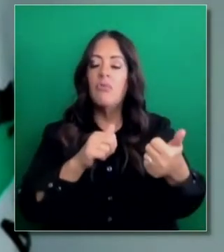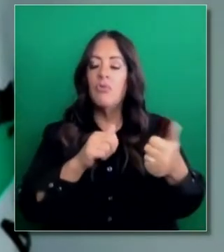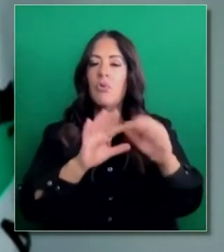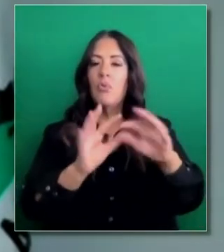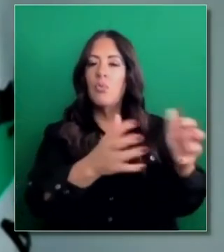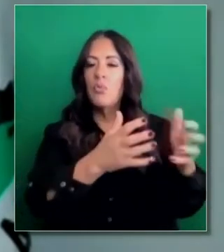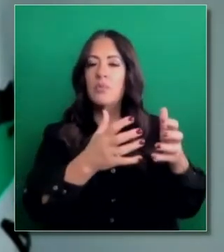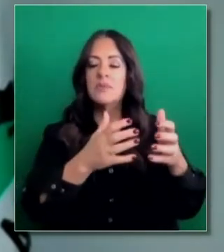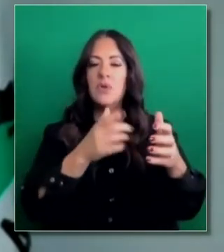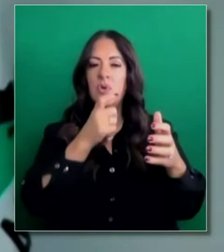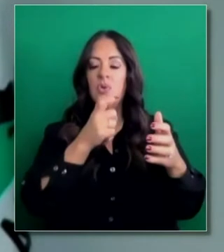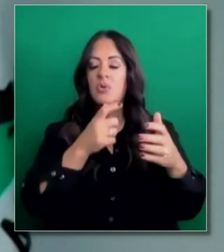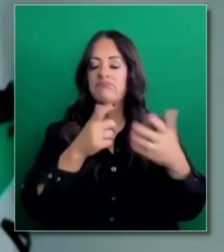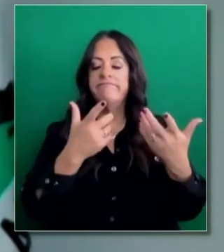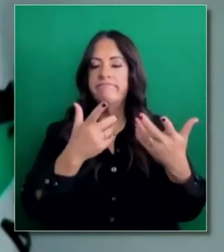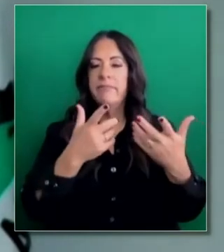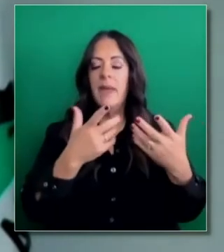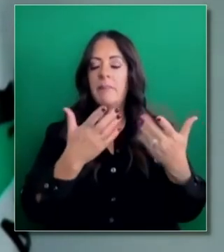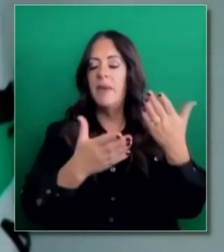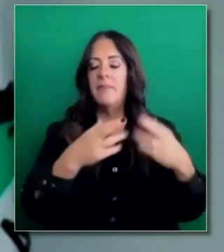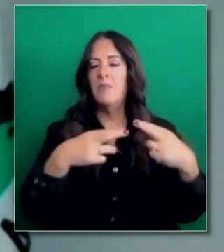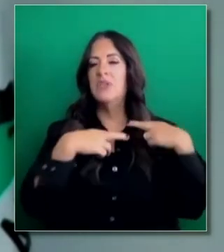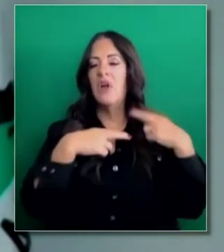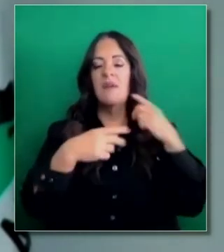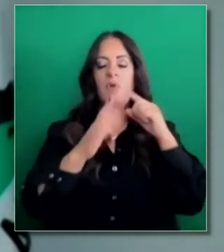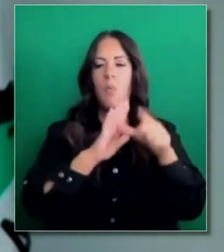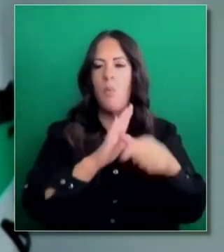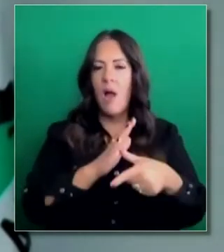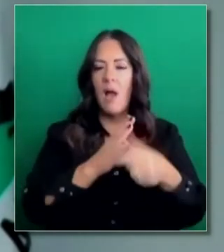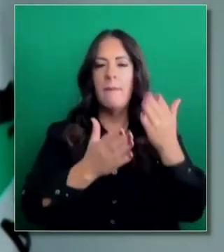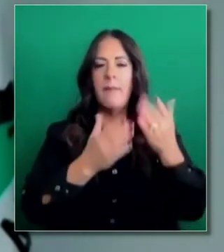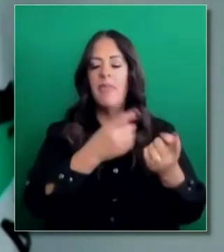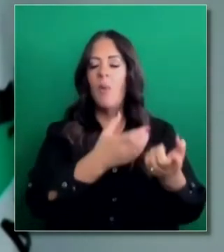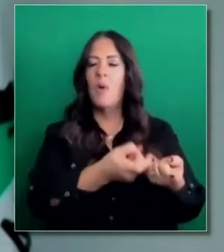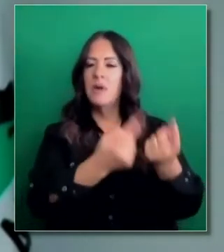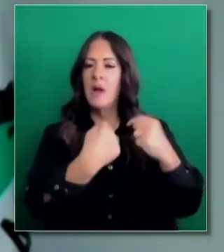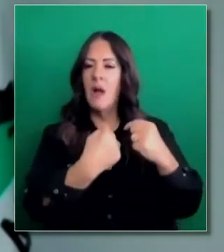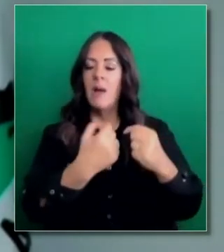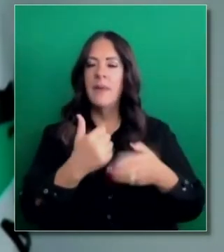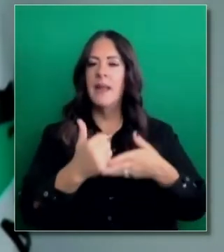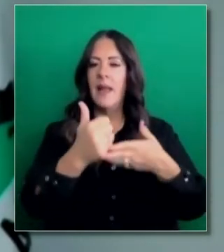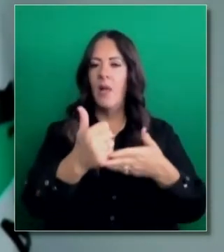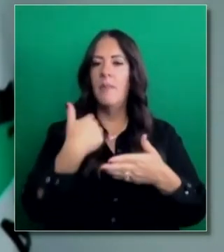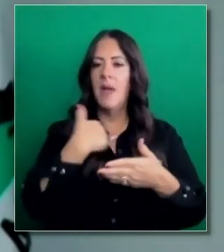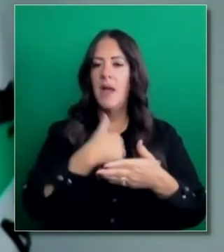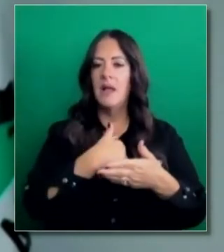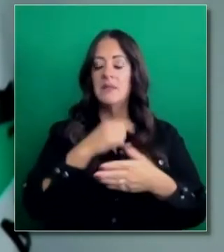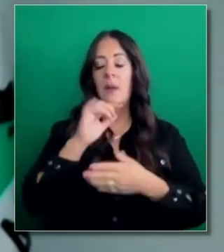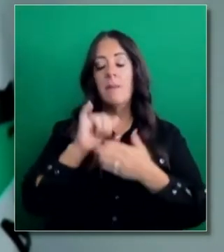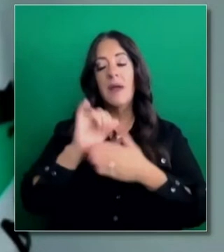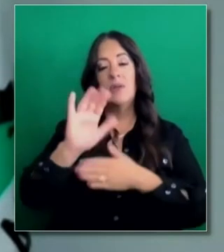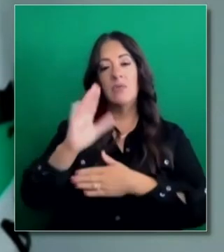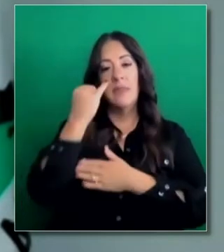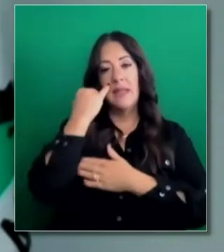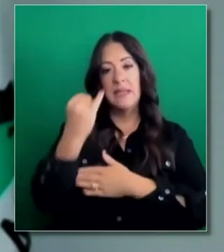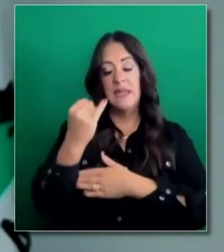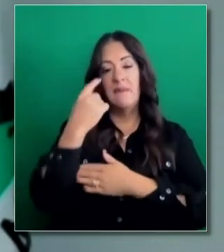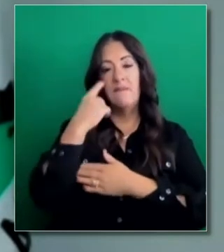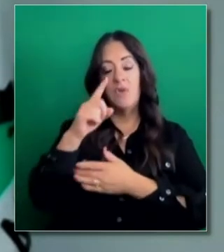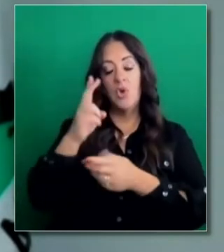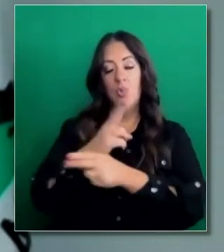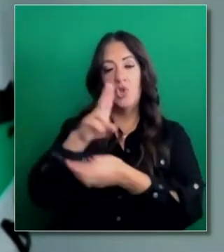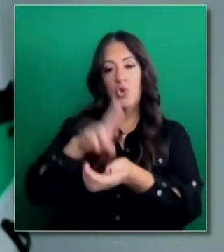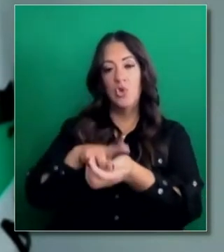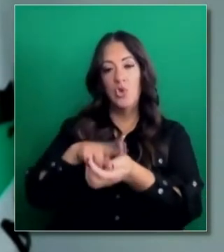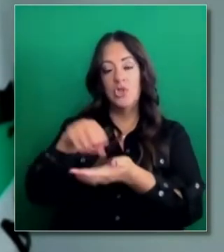han estado sin practicar por unos cuantos años esa idea de usar estudiantes de enfermería